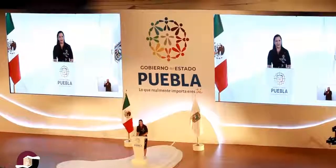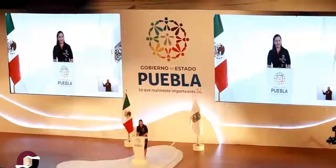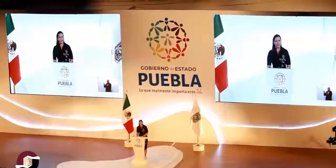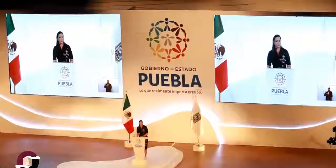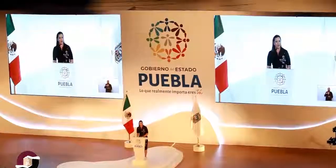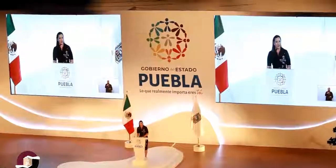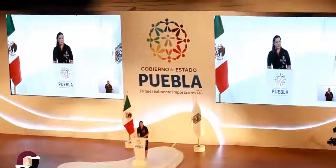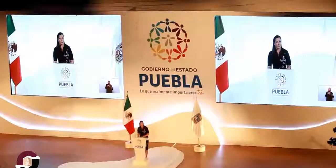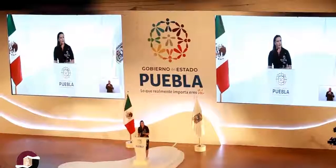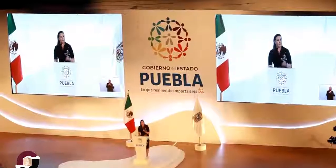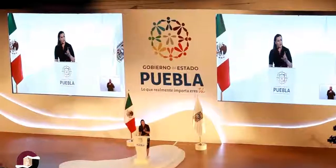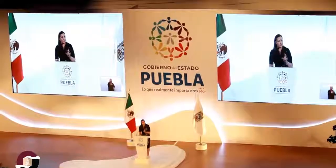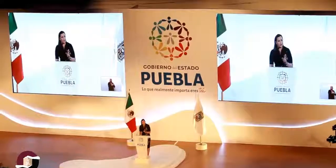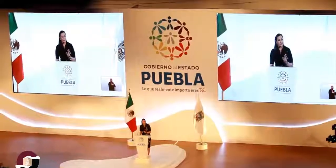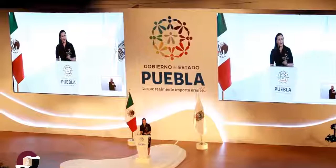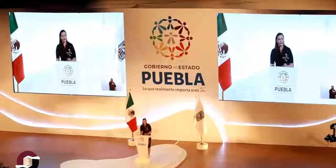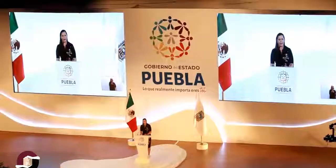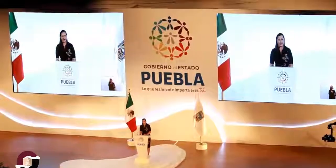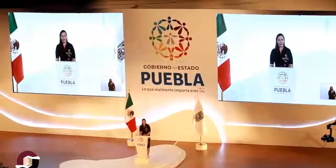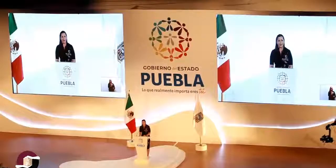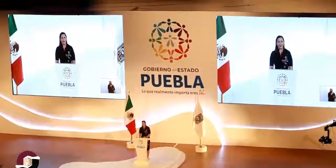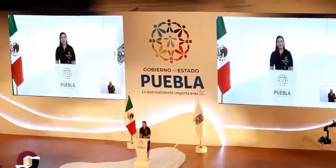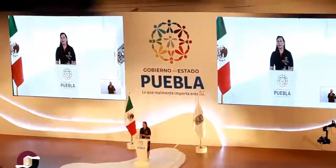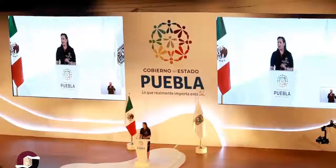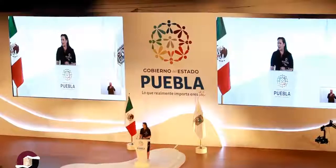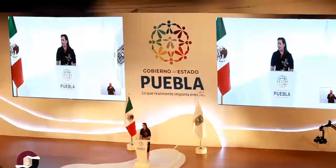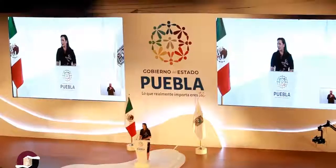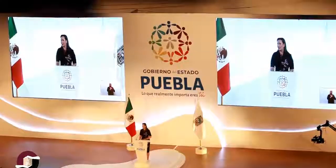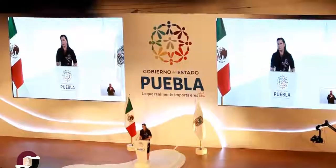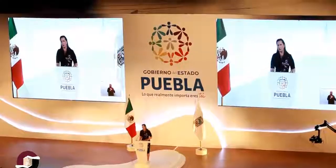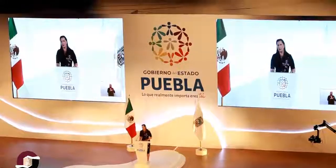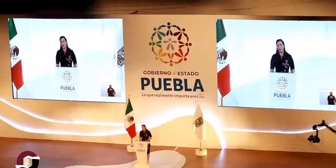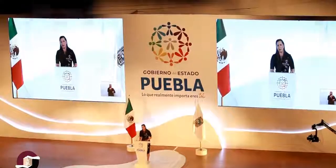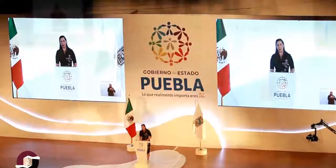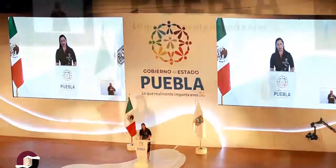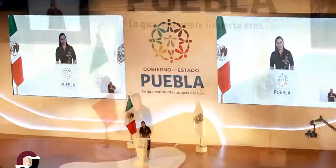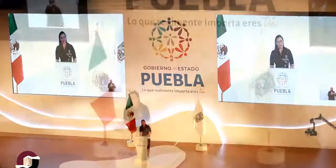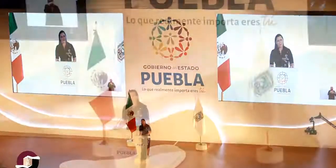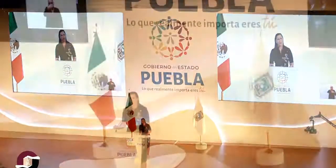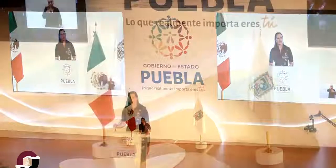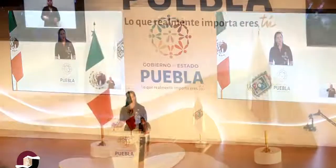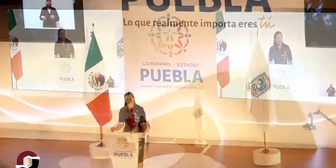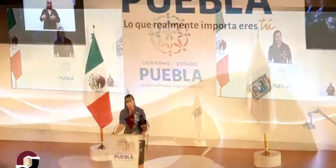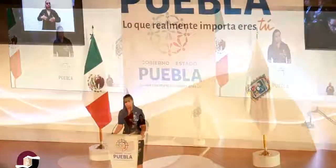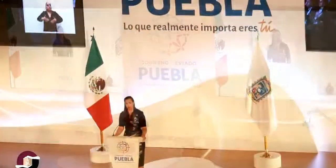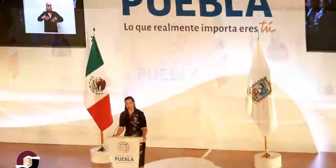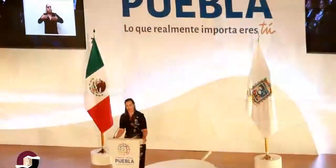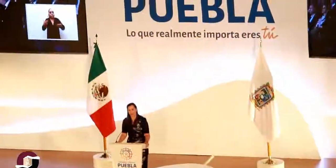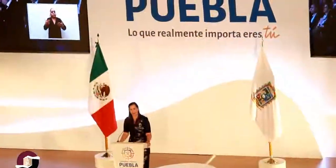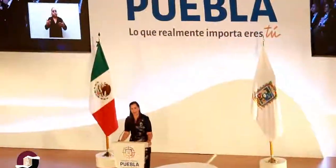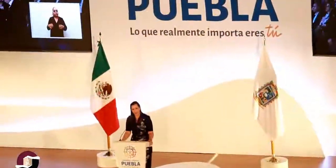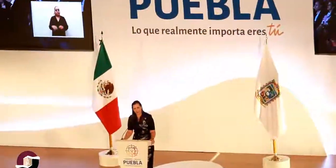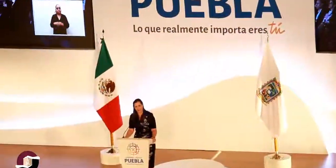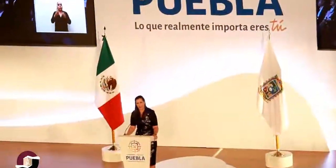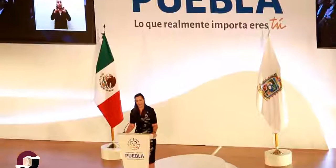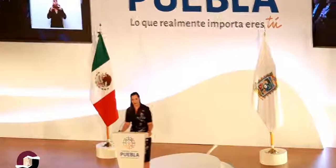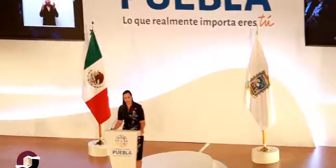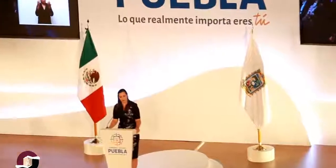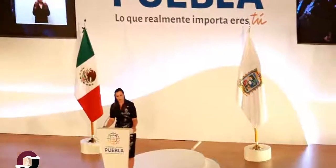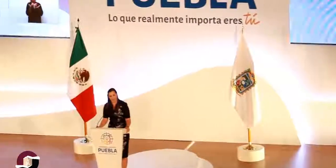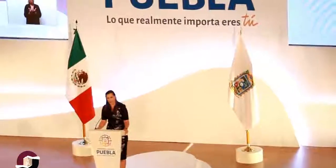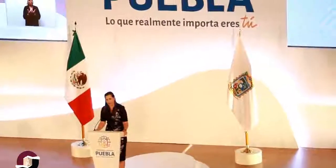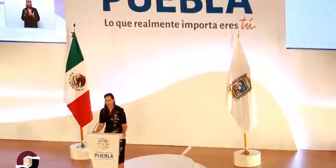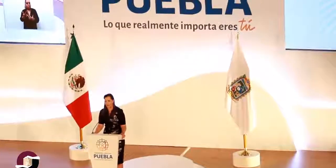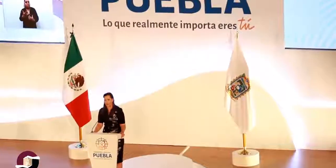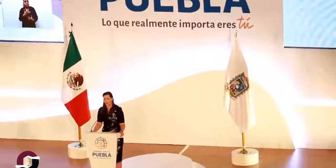que defiendan al ciudadano y no ante un puente y a cable con la gestión de la misma